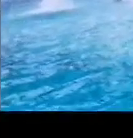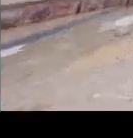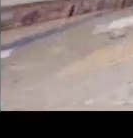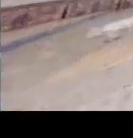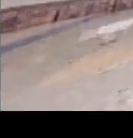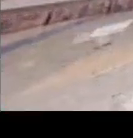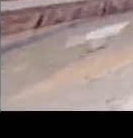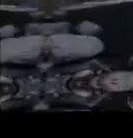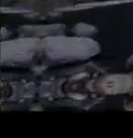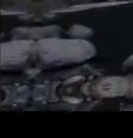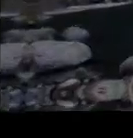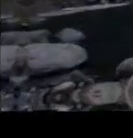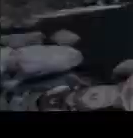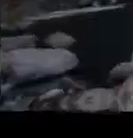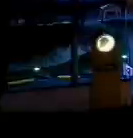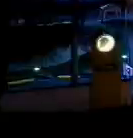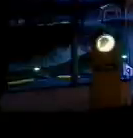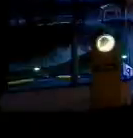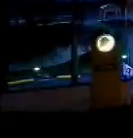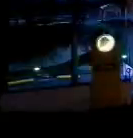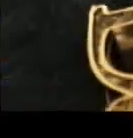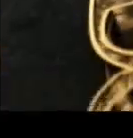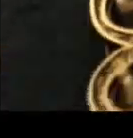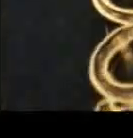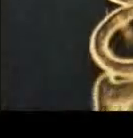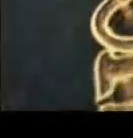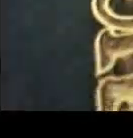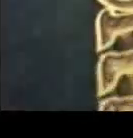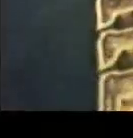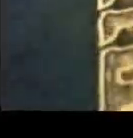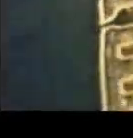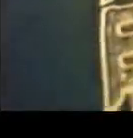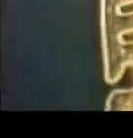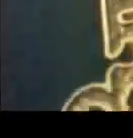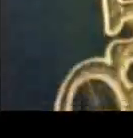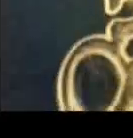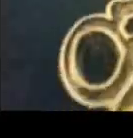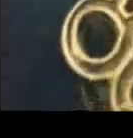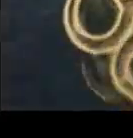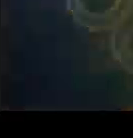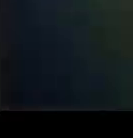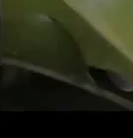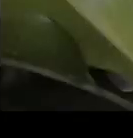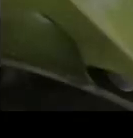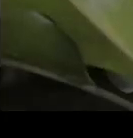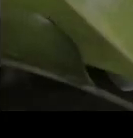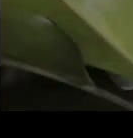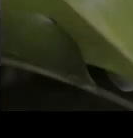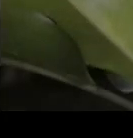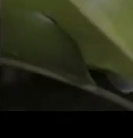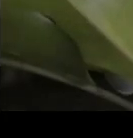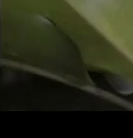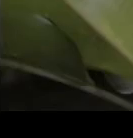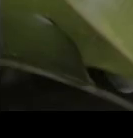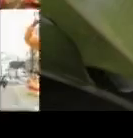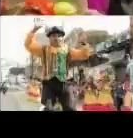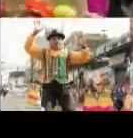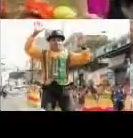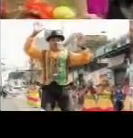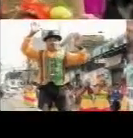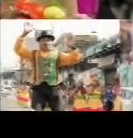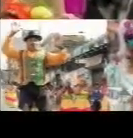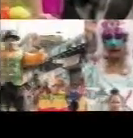Santo Domingo celebra sus bodas de oro. 50 años de cantonización y te invita a disfrutar de su cultura.